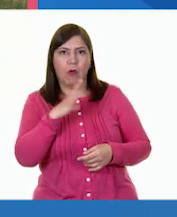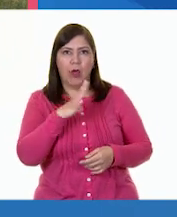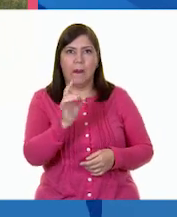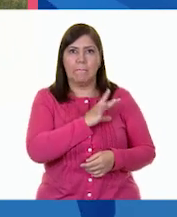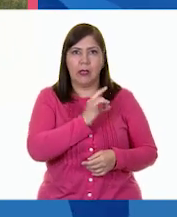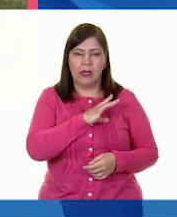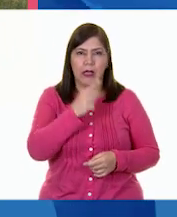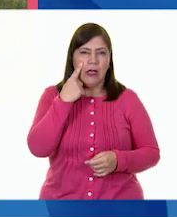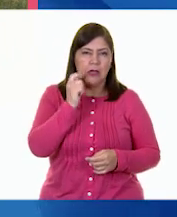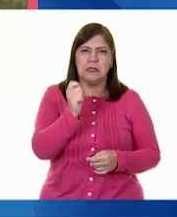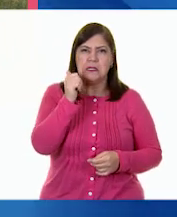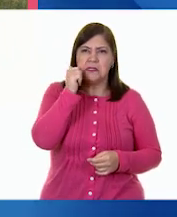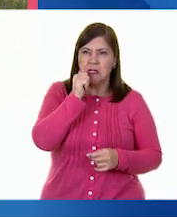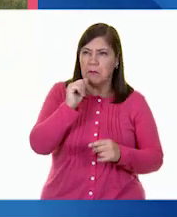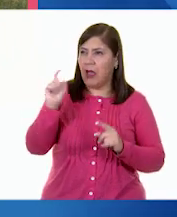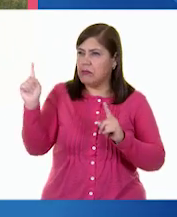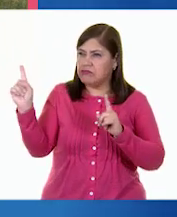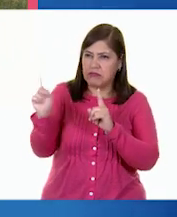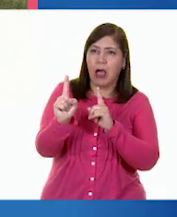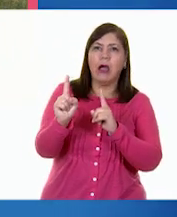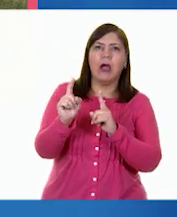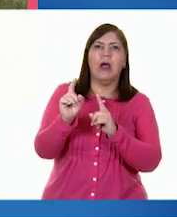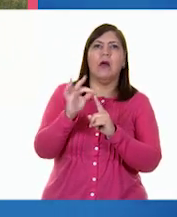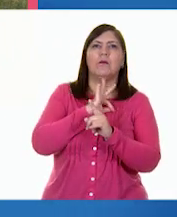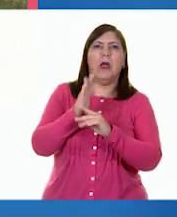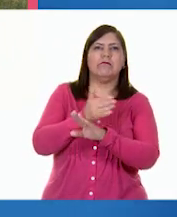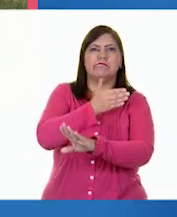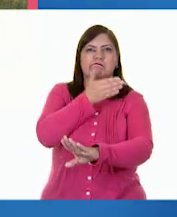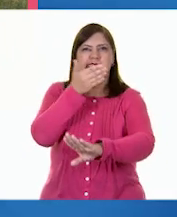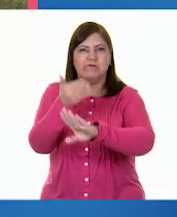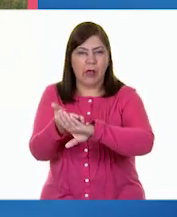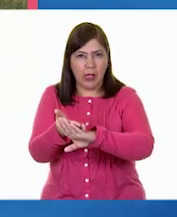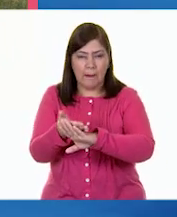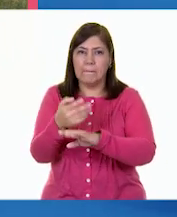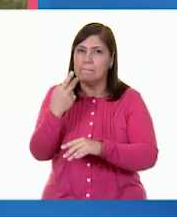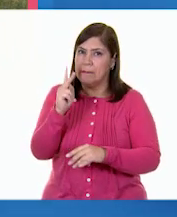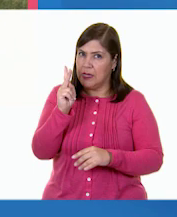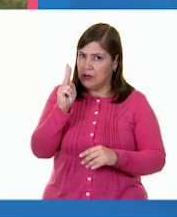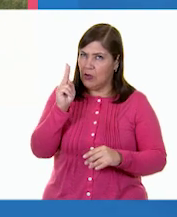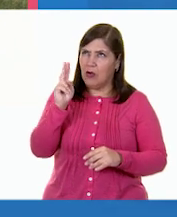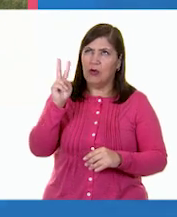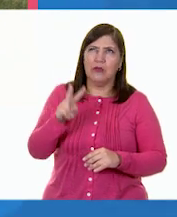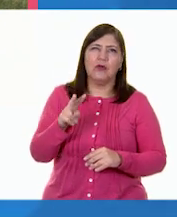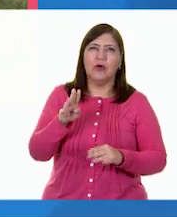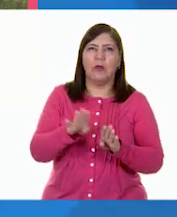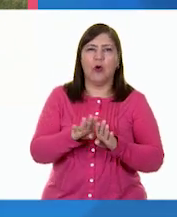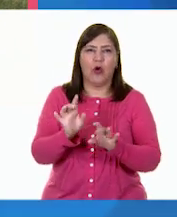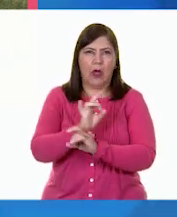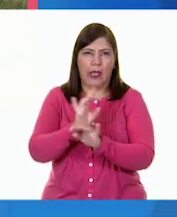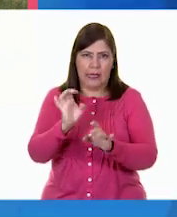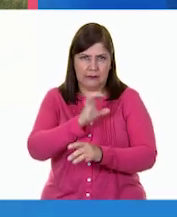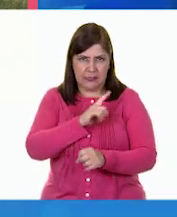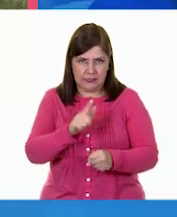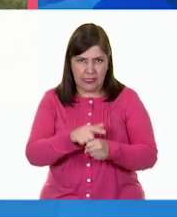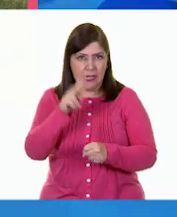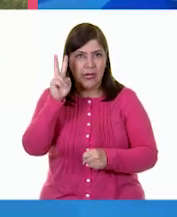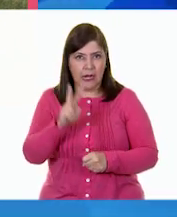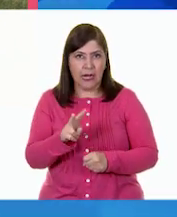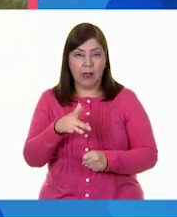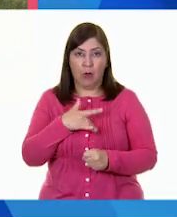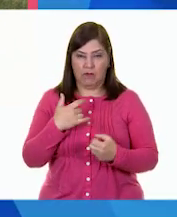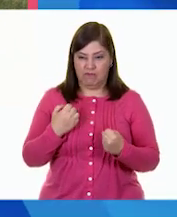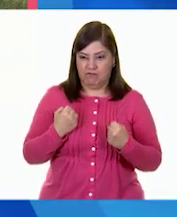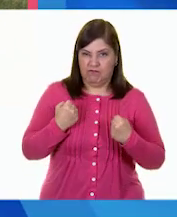Atacaba a cualquiera que se le pasara por enfrente, pero de una manera muy especial. Esta criatura no los atacaba con la